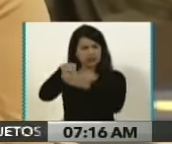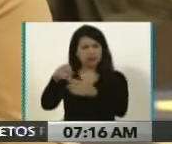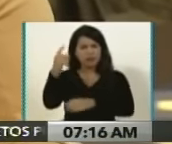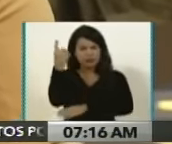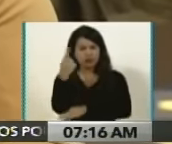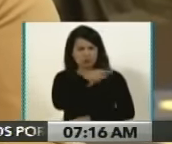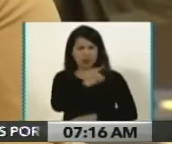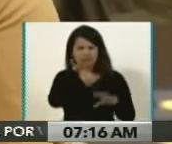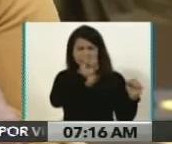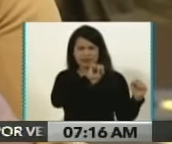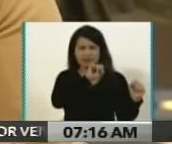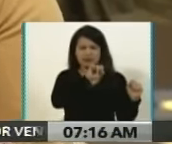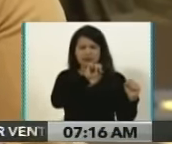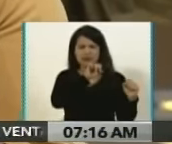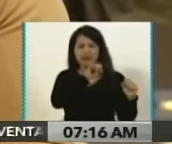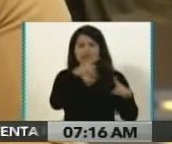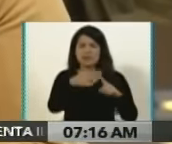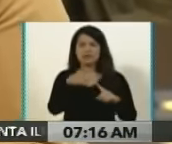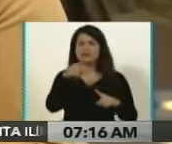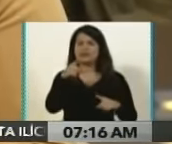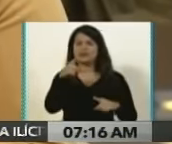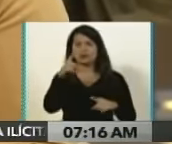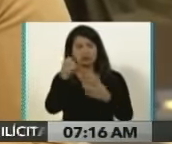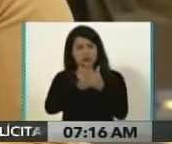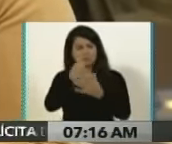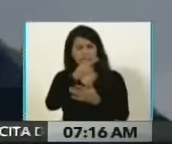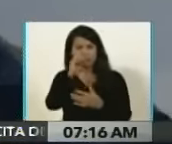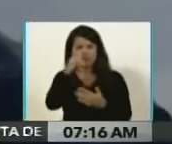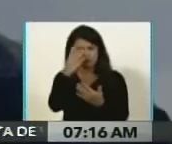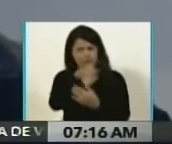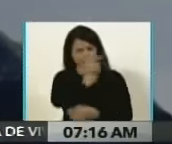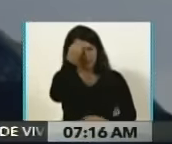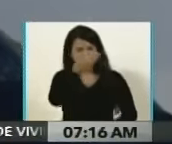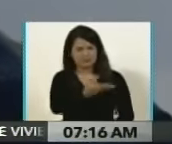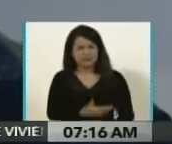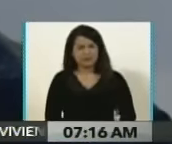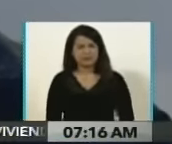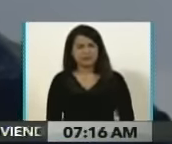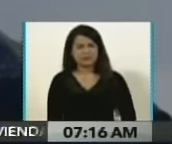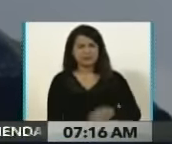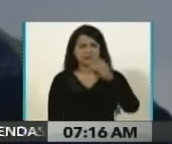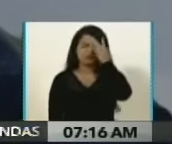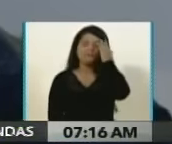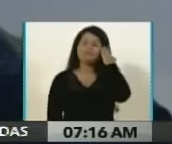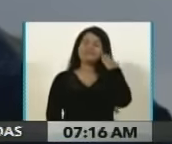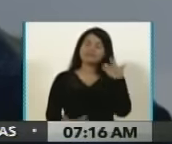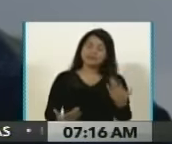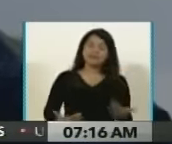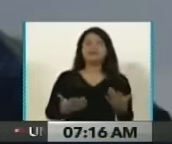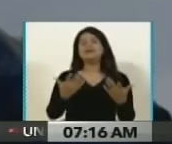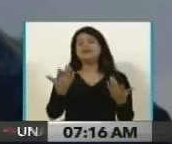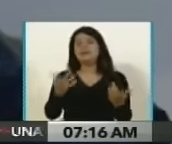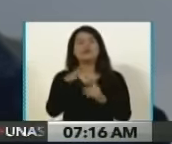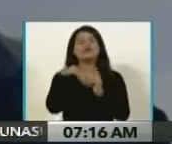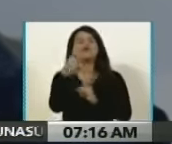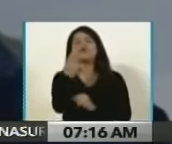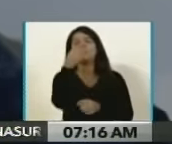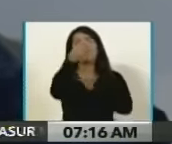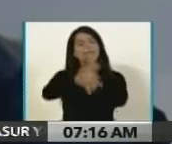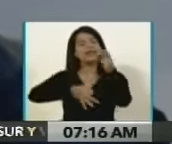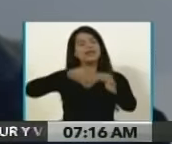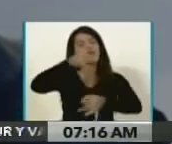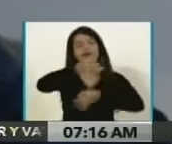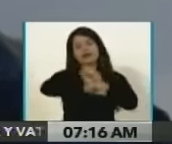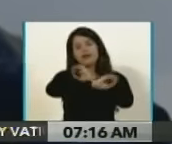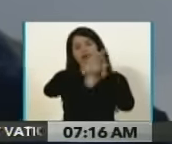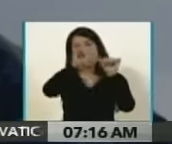formado parte de una lucha de hace más de 200 años. Mira, todas estas cosas requieren explicación.